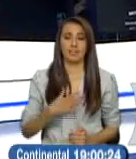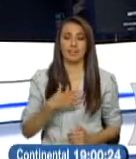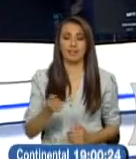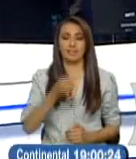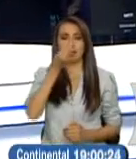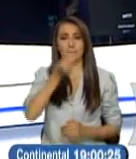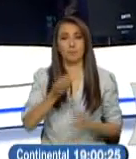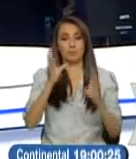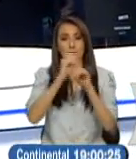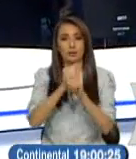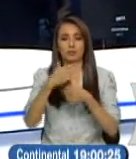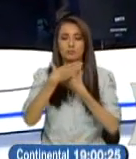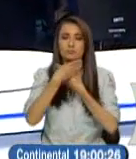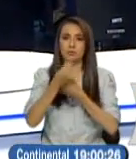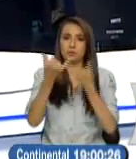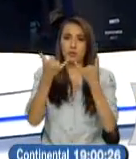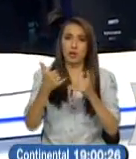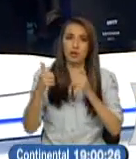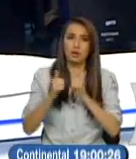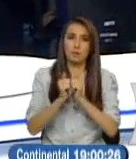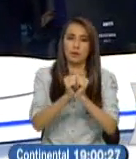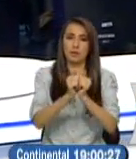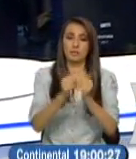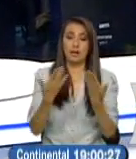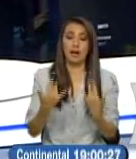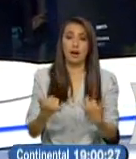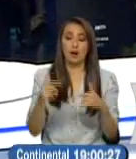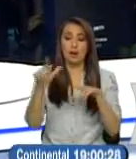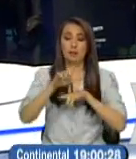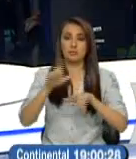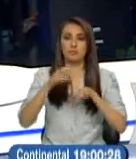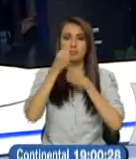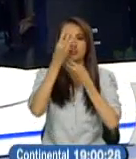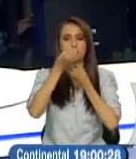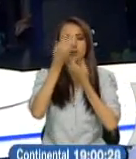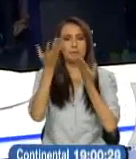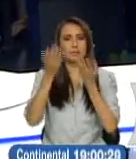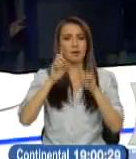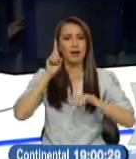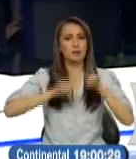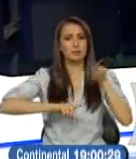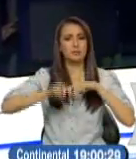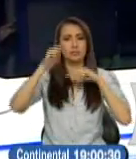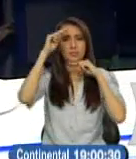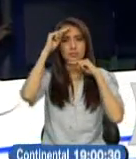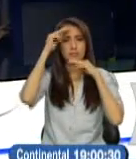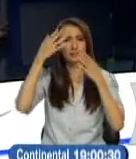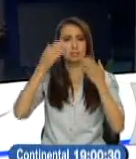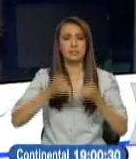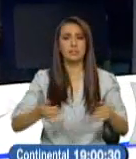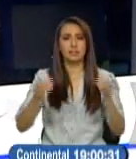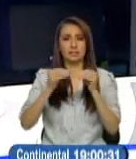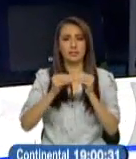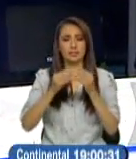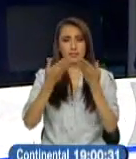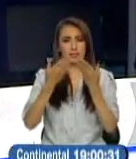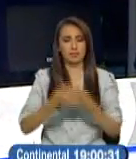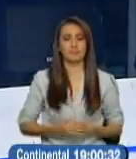tal, amigos? Muy buenas noches. Es un gusto poder acompañarlos en este espacio informativo. Tenemos varias noticias. Enseguida los titulares.